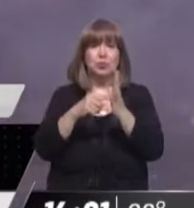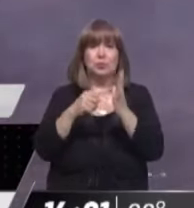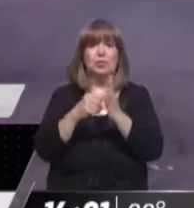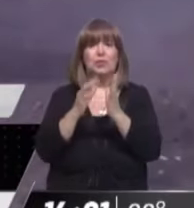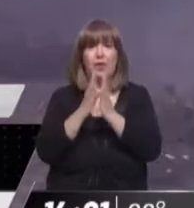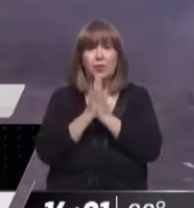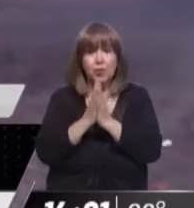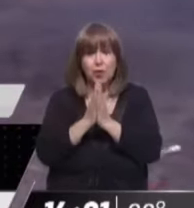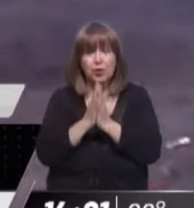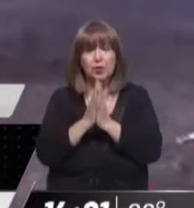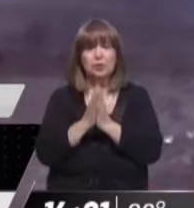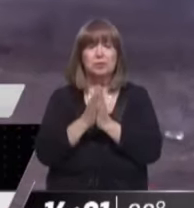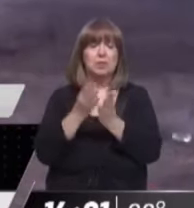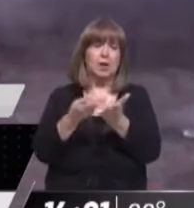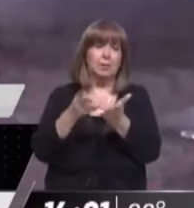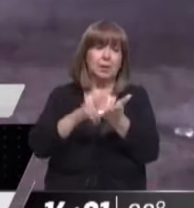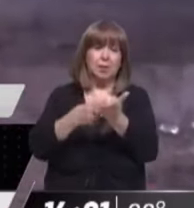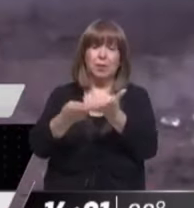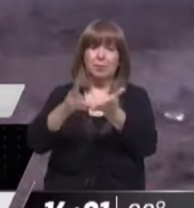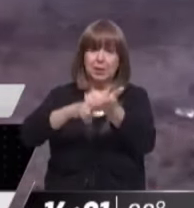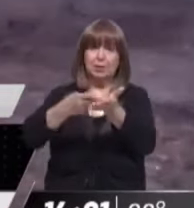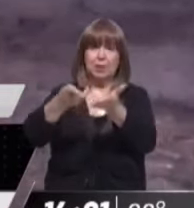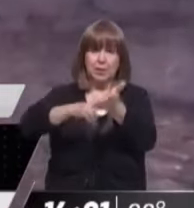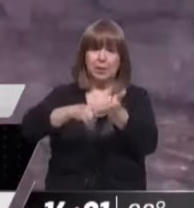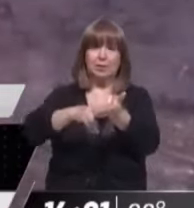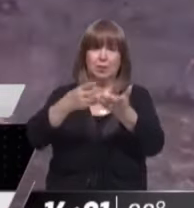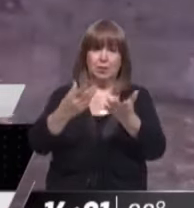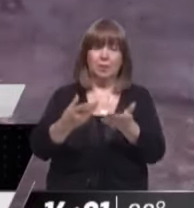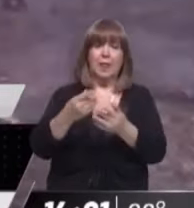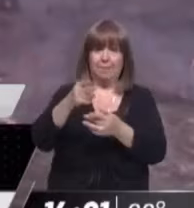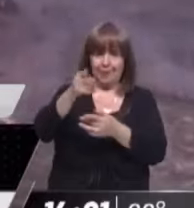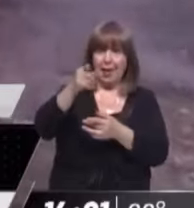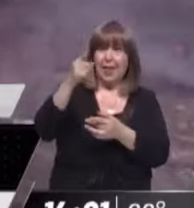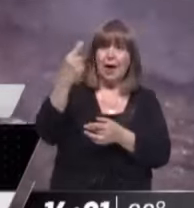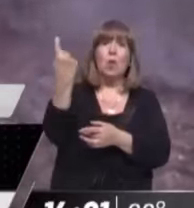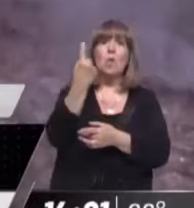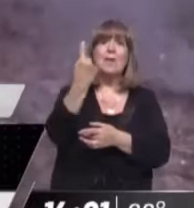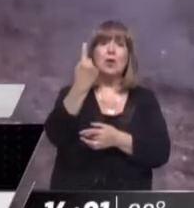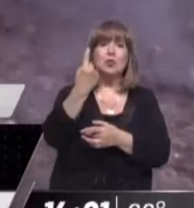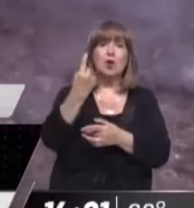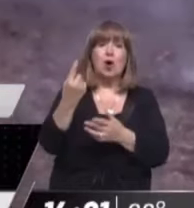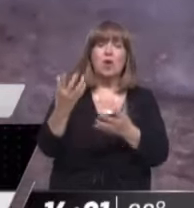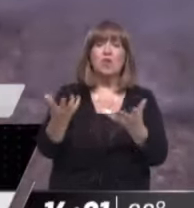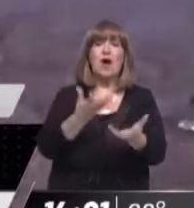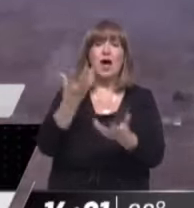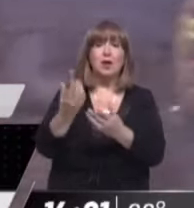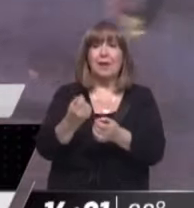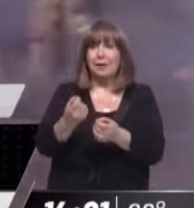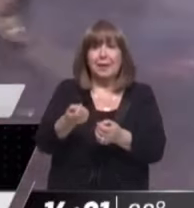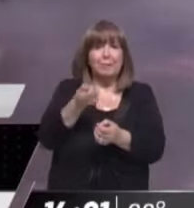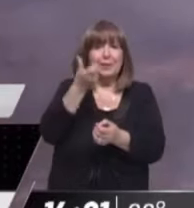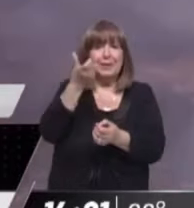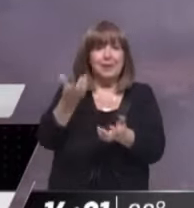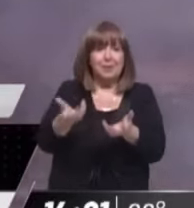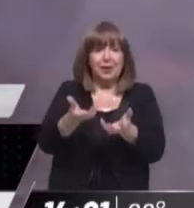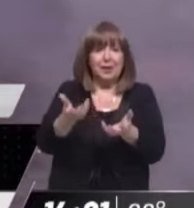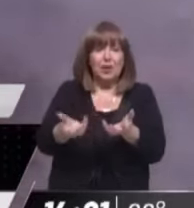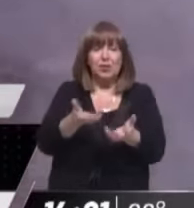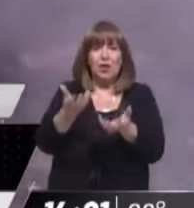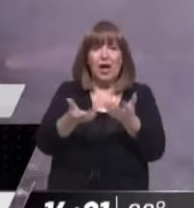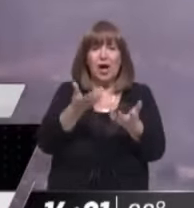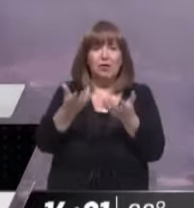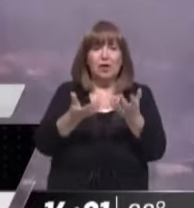Mirá, Noé, ahí Sergio, mirá. Sí. En un segundo se volvió a encender un